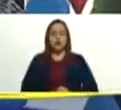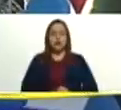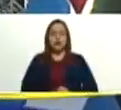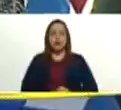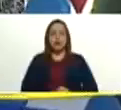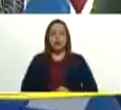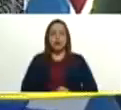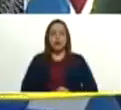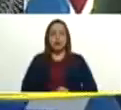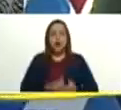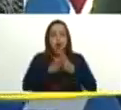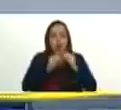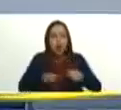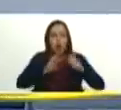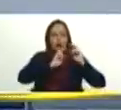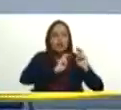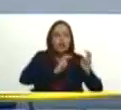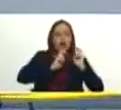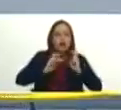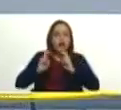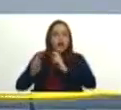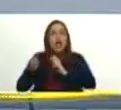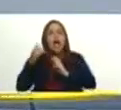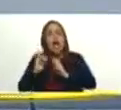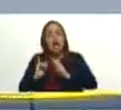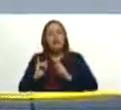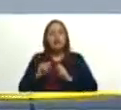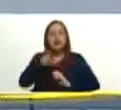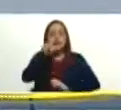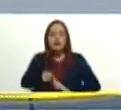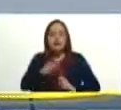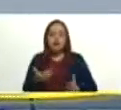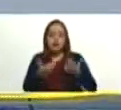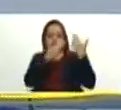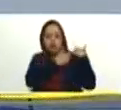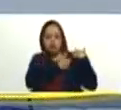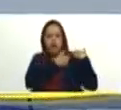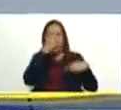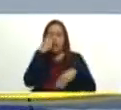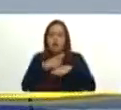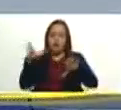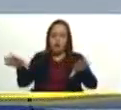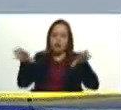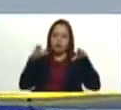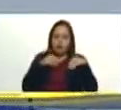En todos estos temas tenemos un mandato que debemos obedecer.